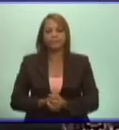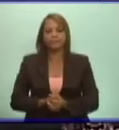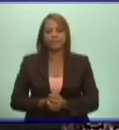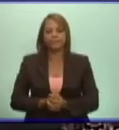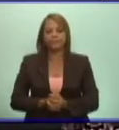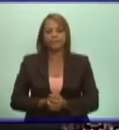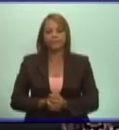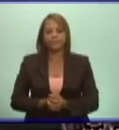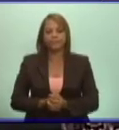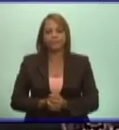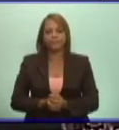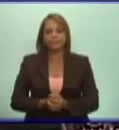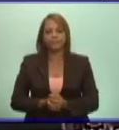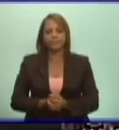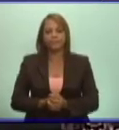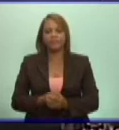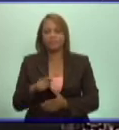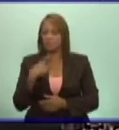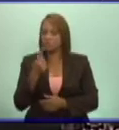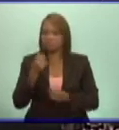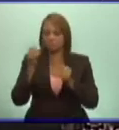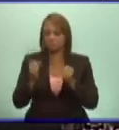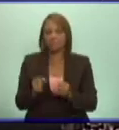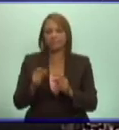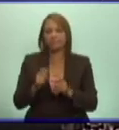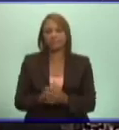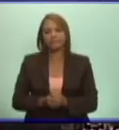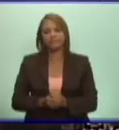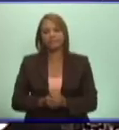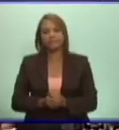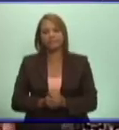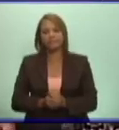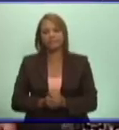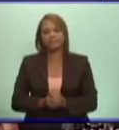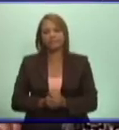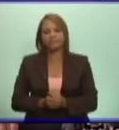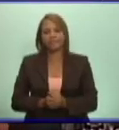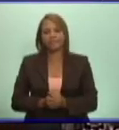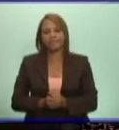7831-4809. Nosotros seguimos aquí en vivo, donde siempre se aprende.